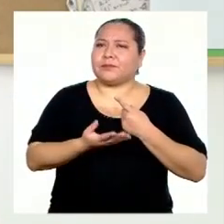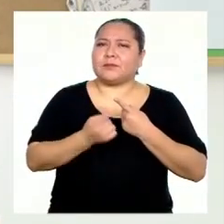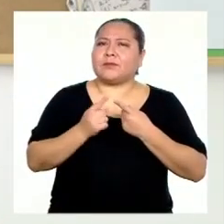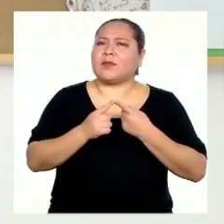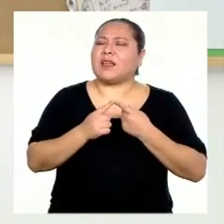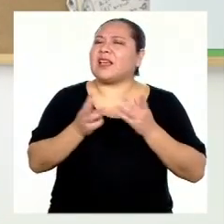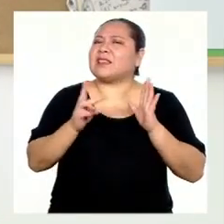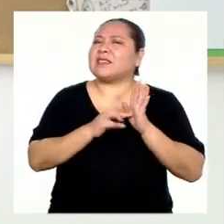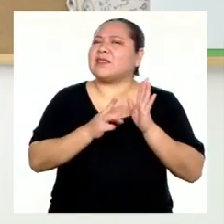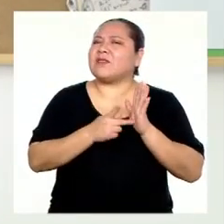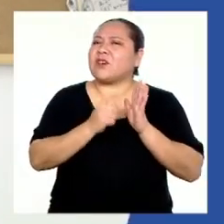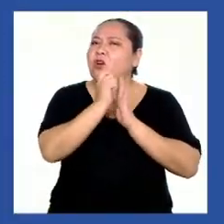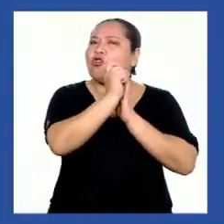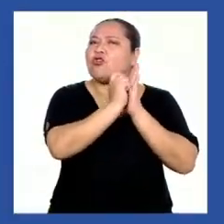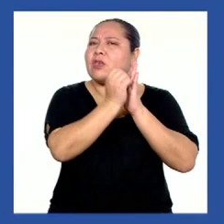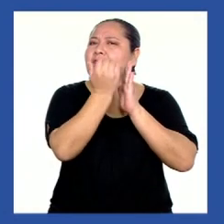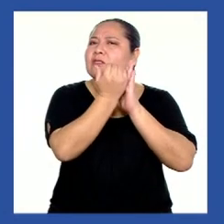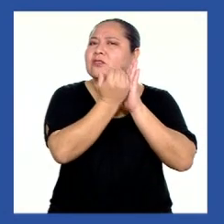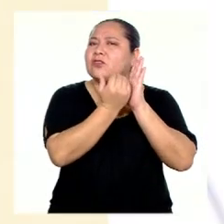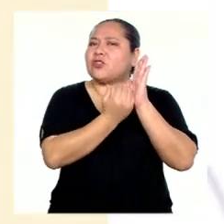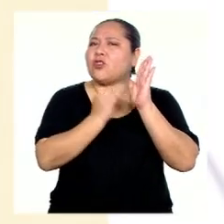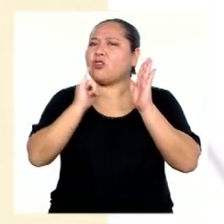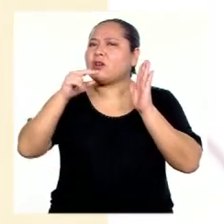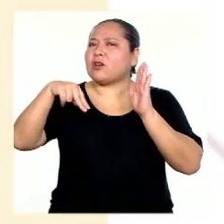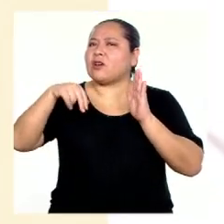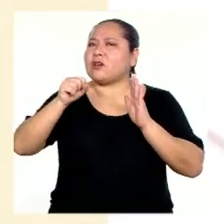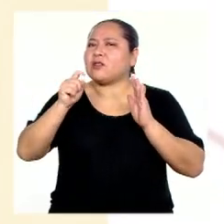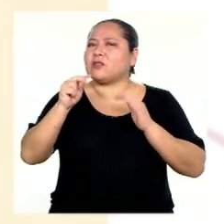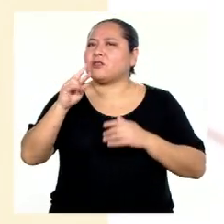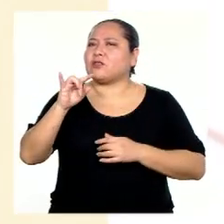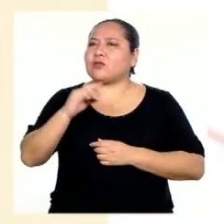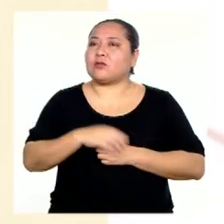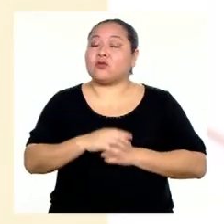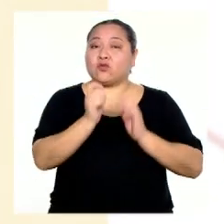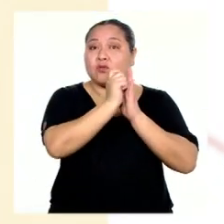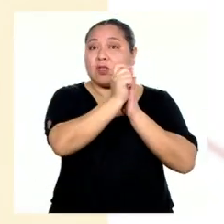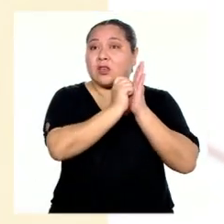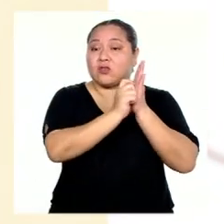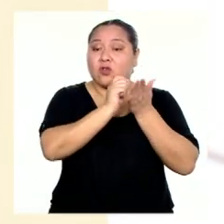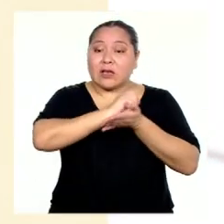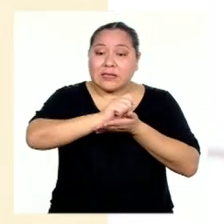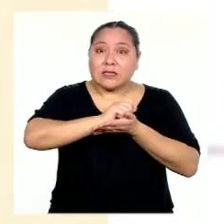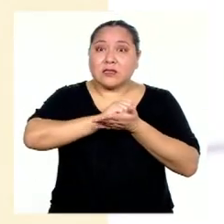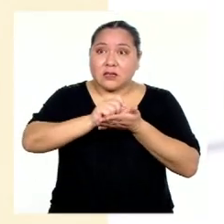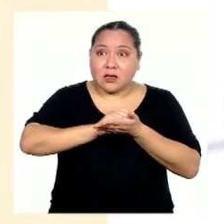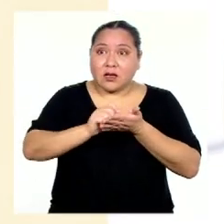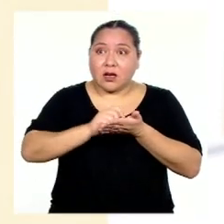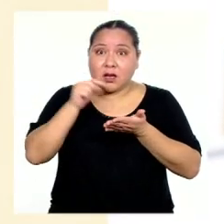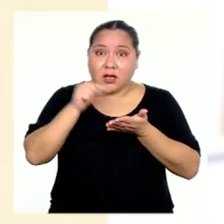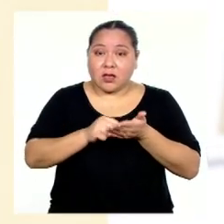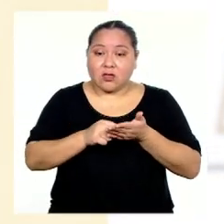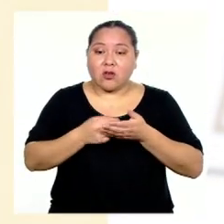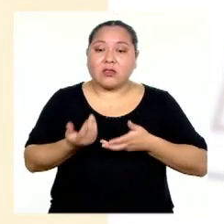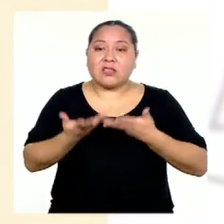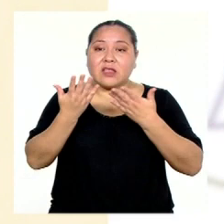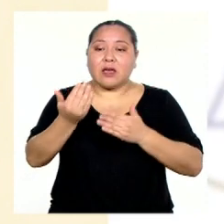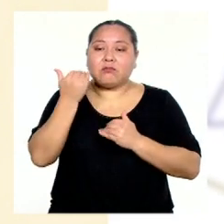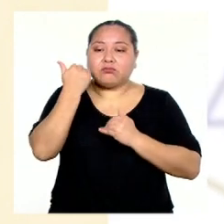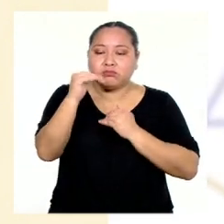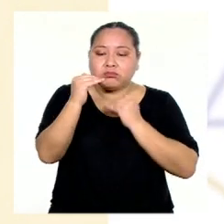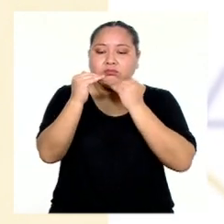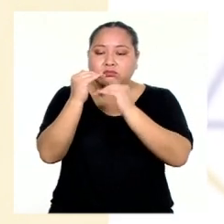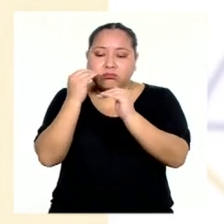un texto instructivo? En un texto escrito, mediante el cual se dan indicaciones sobre el desarrollo de algún